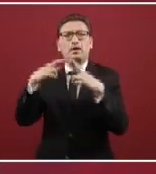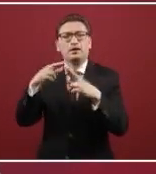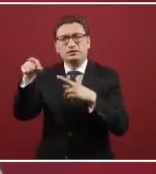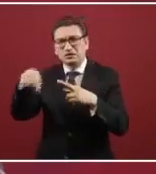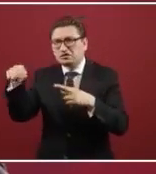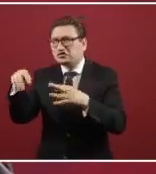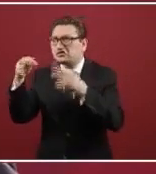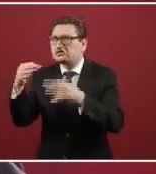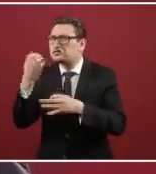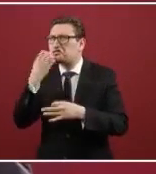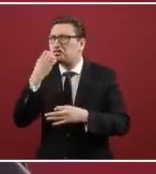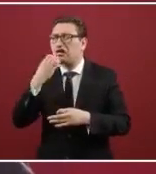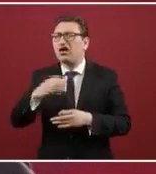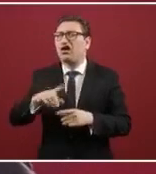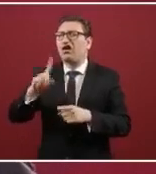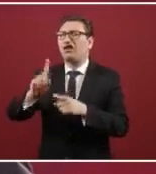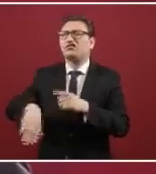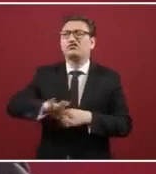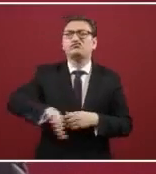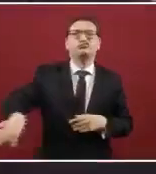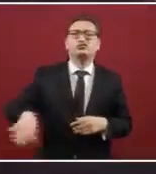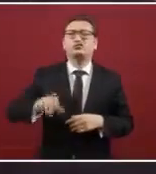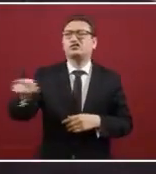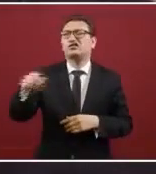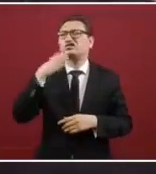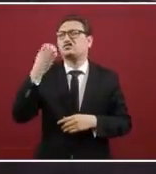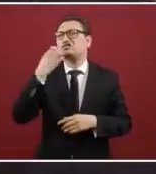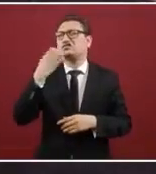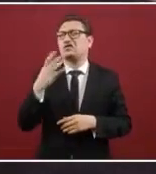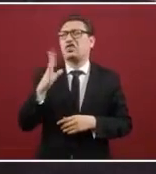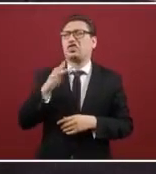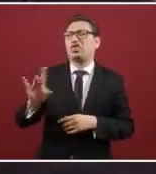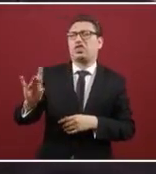públicas como cualquier otra escuela